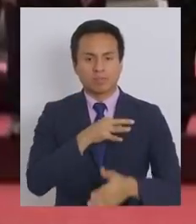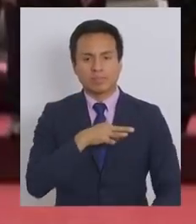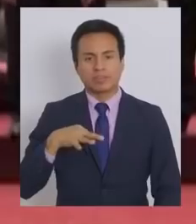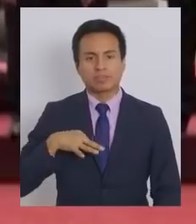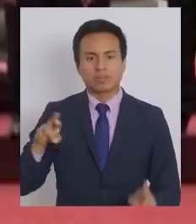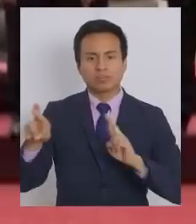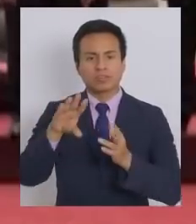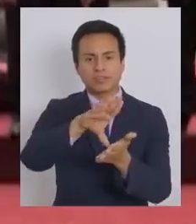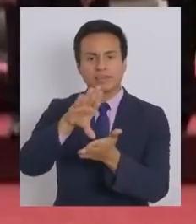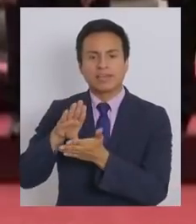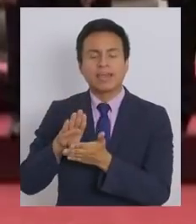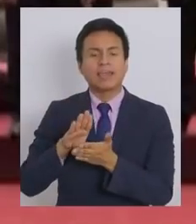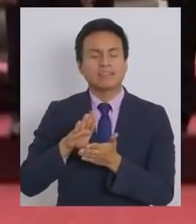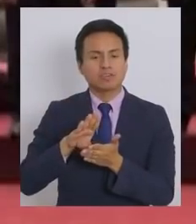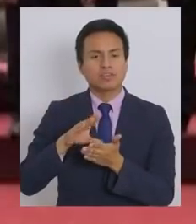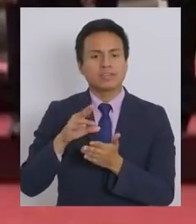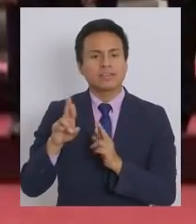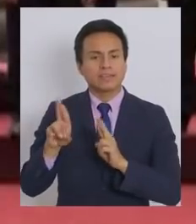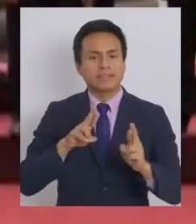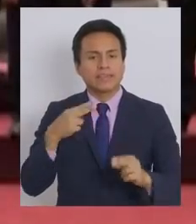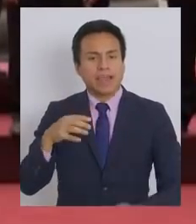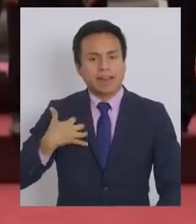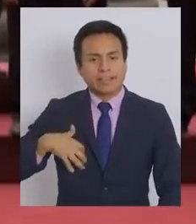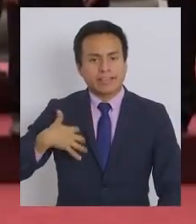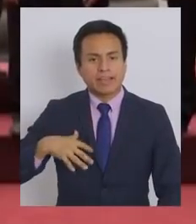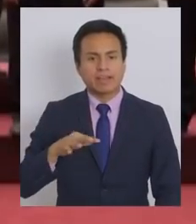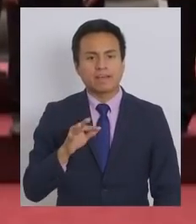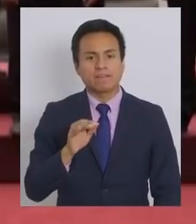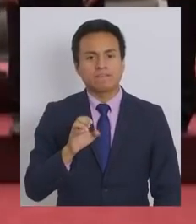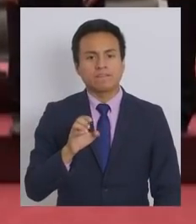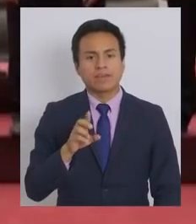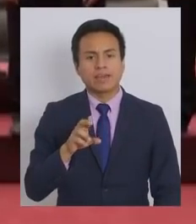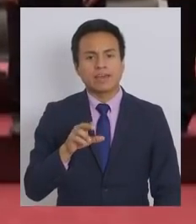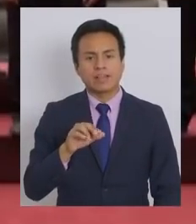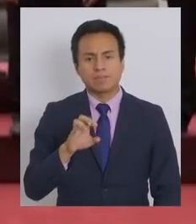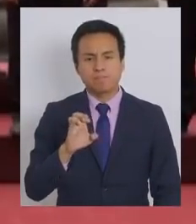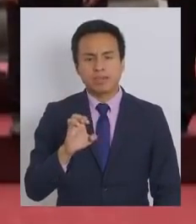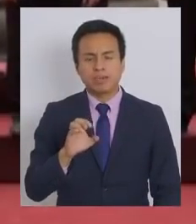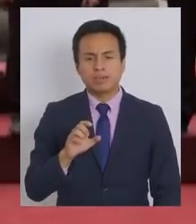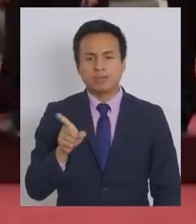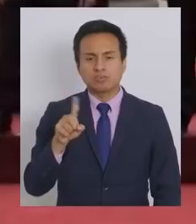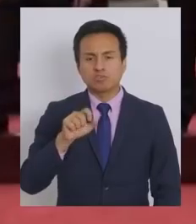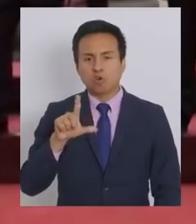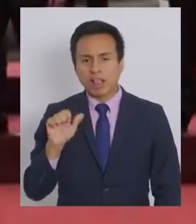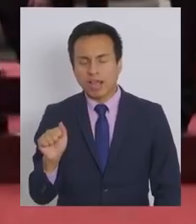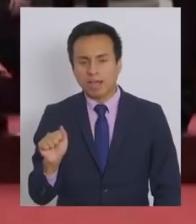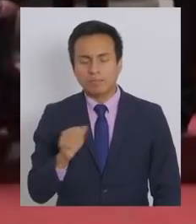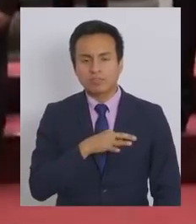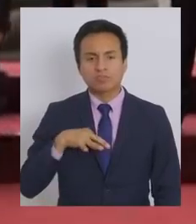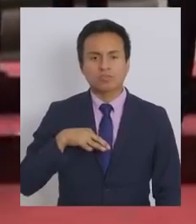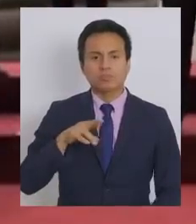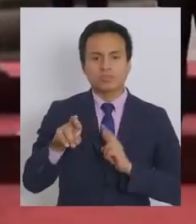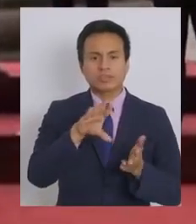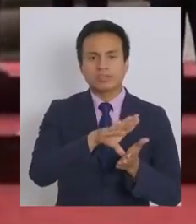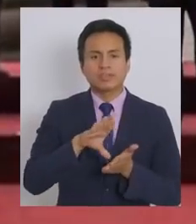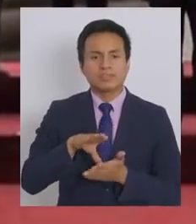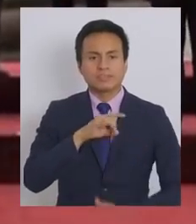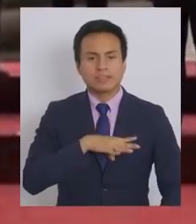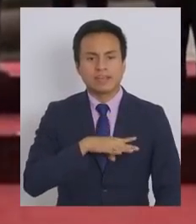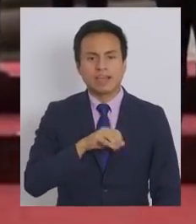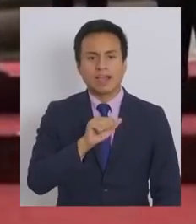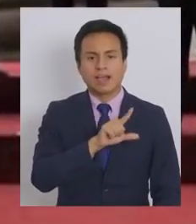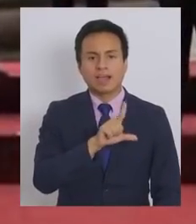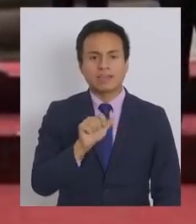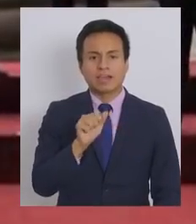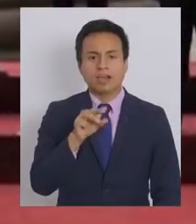de Relaciones Exteriores de Argentina, señor Felipe Solá, y el ministro de Relaciones Exteriores de Chile, señor Andrés Alamán.